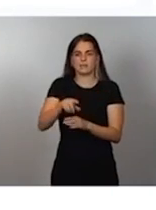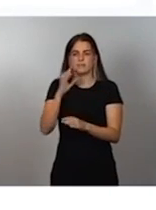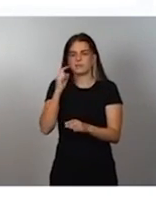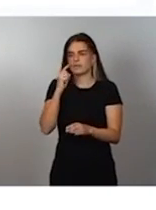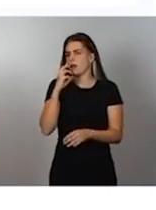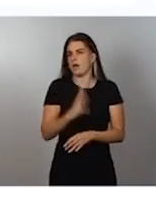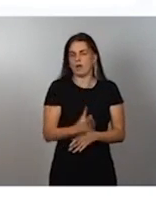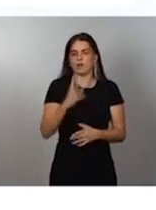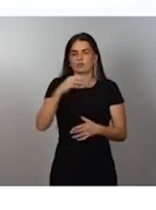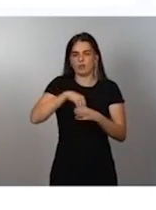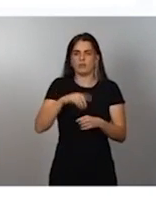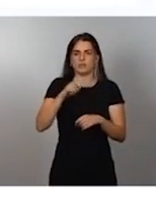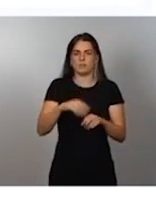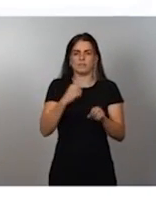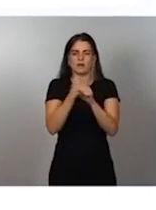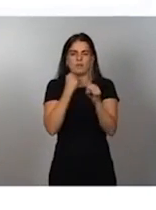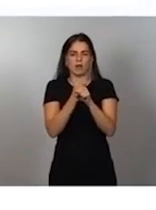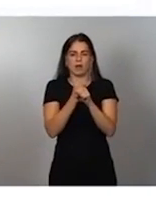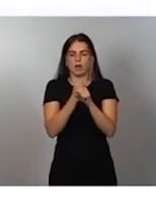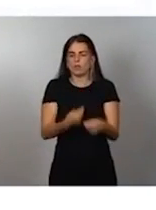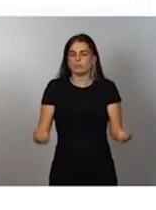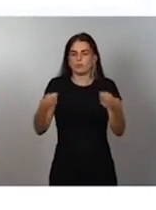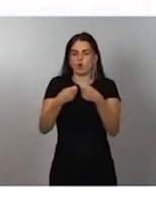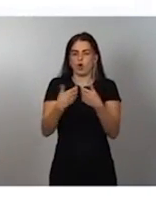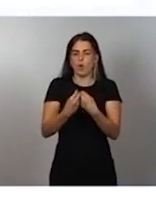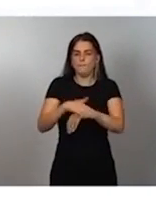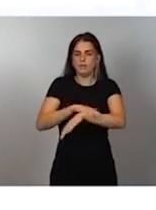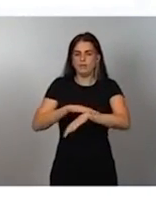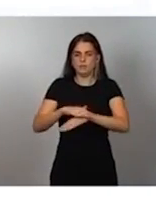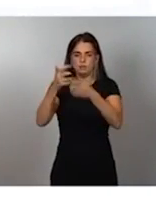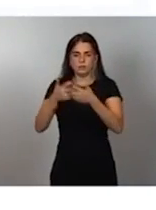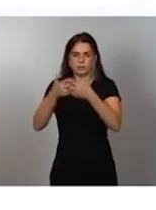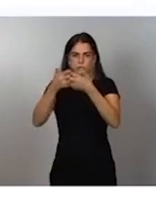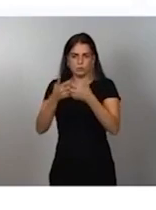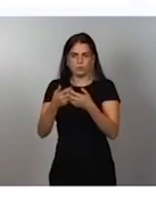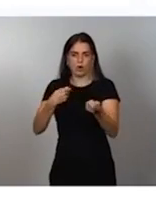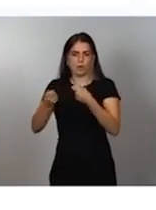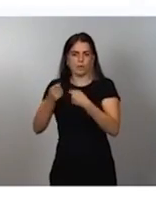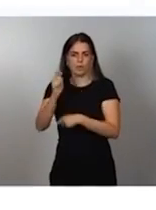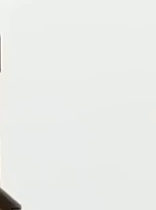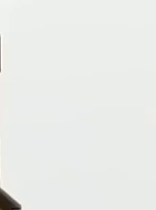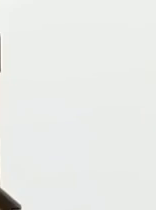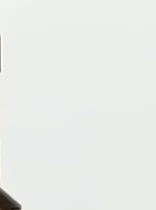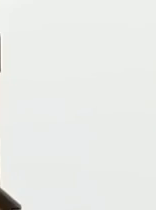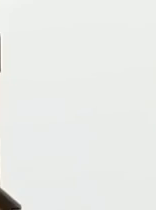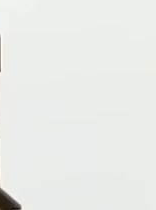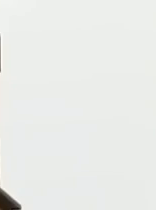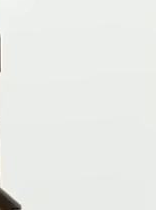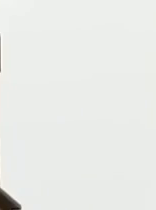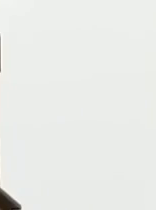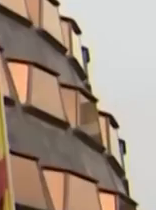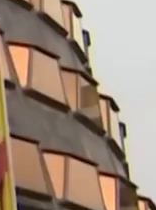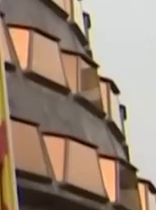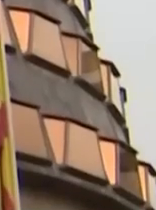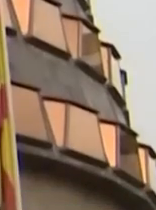y la otra razón es que así se ahorra el informe de los órganos consultivos, de la Abogacía del Estado, del Consejo General del